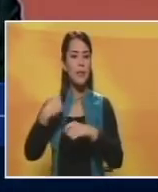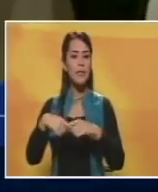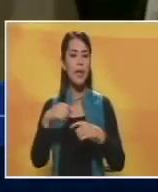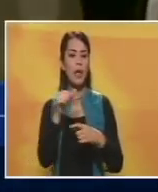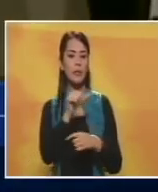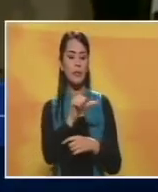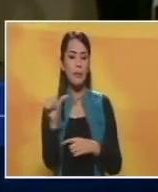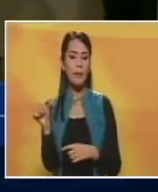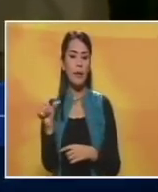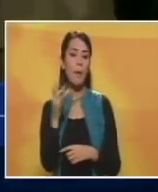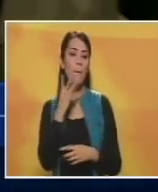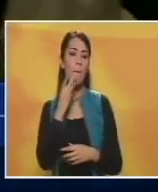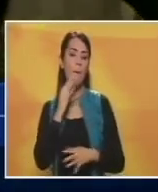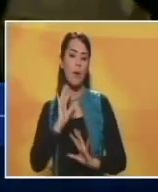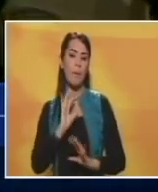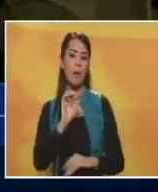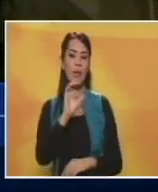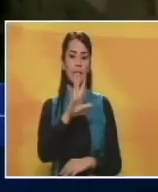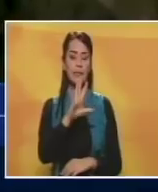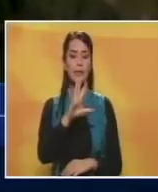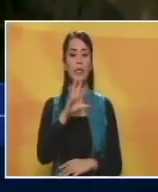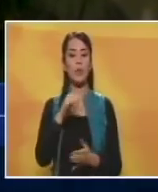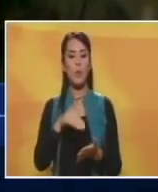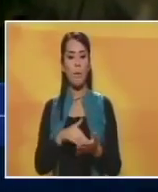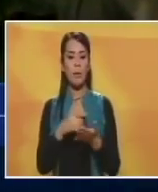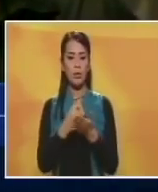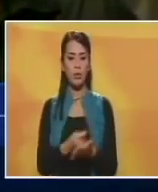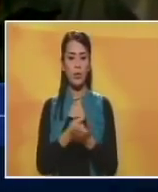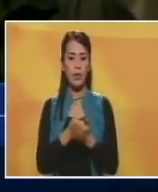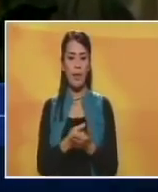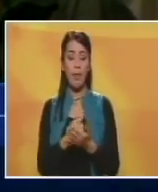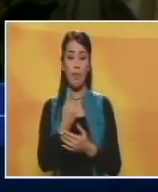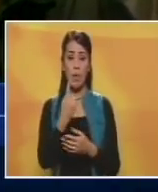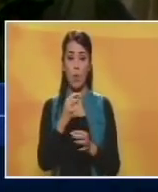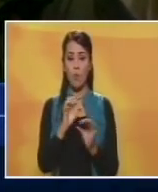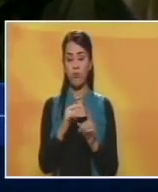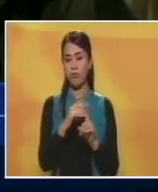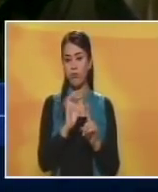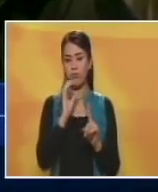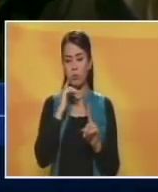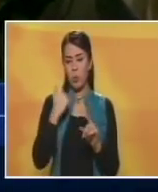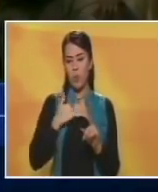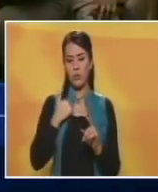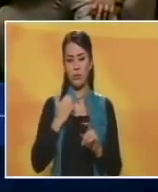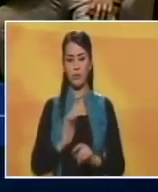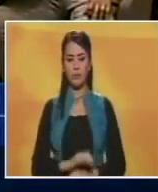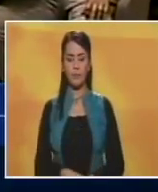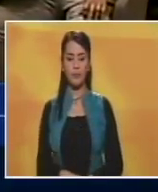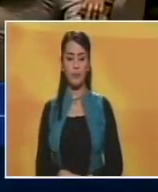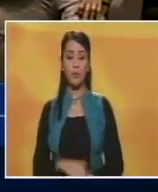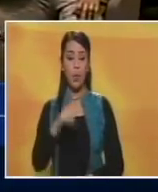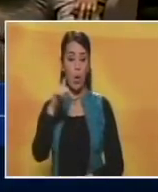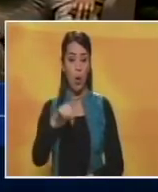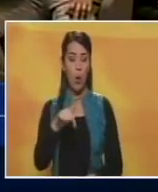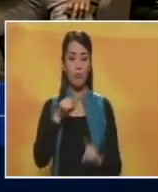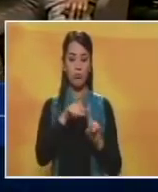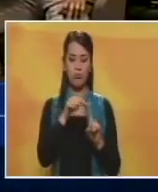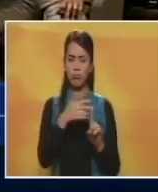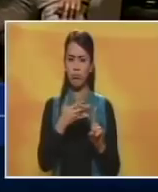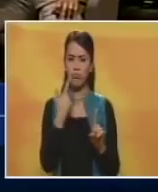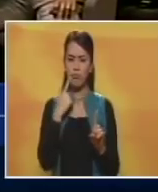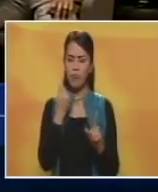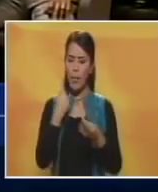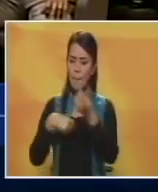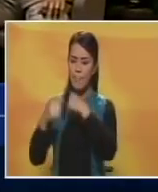semanalmente, pongo un ejemplo, 5.000 toneladas semanales de un producto determinado. Hoy ese producto se venden